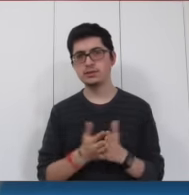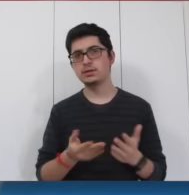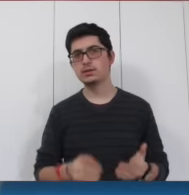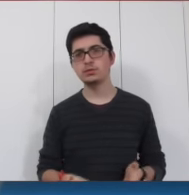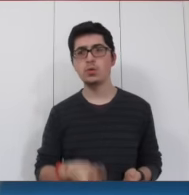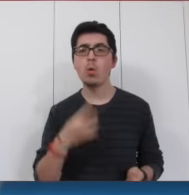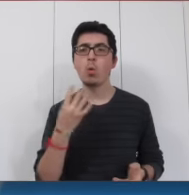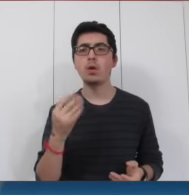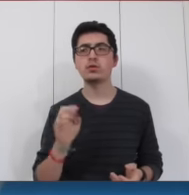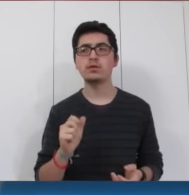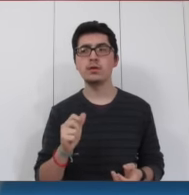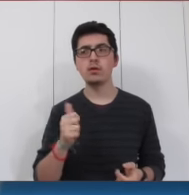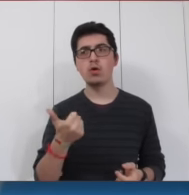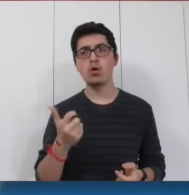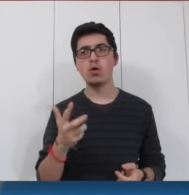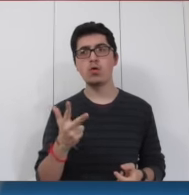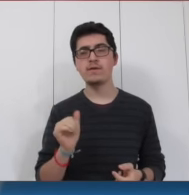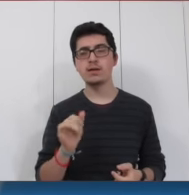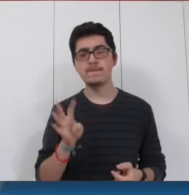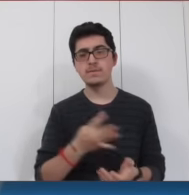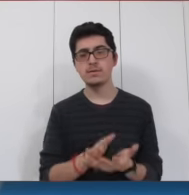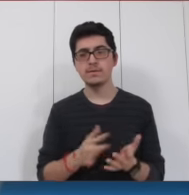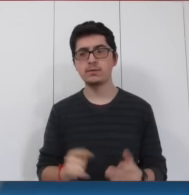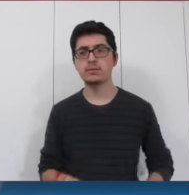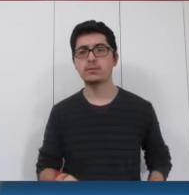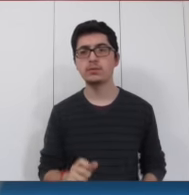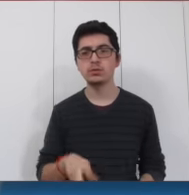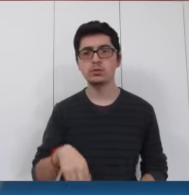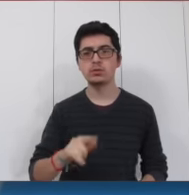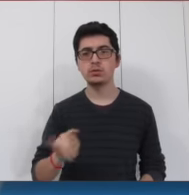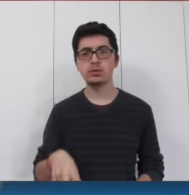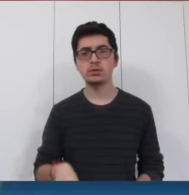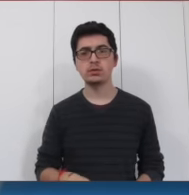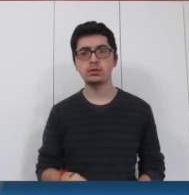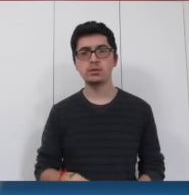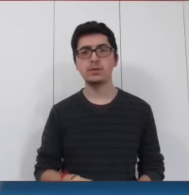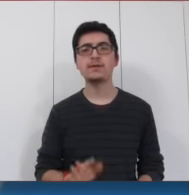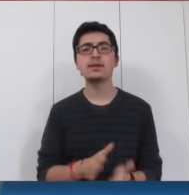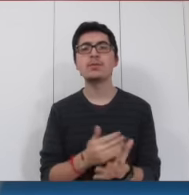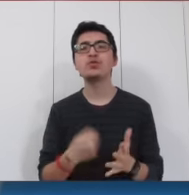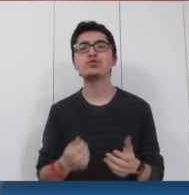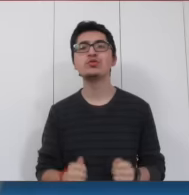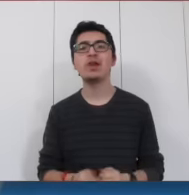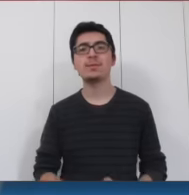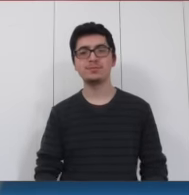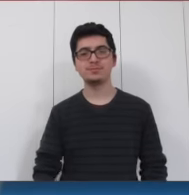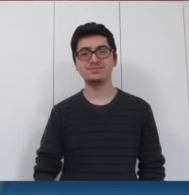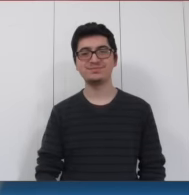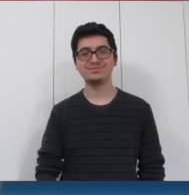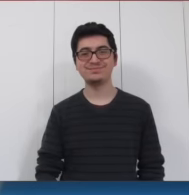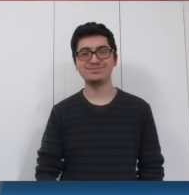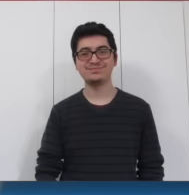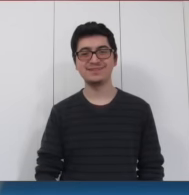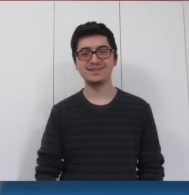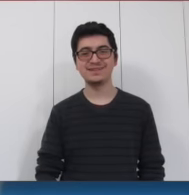tiene aproximadamente 490 páginas, viene de la mano de la editorial Suma y su formato es tapa blanda con